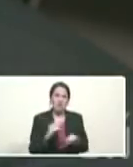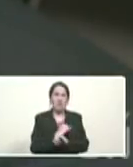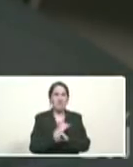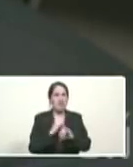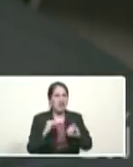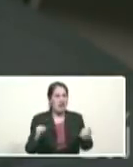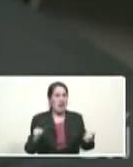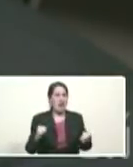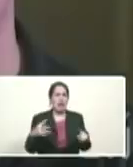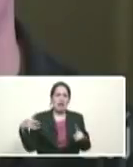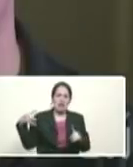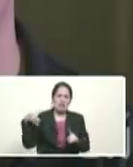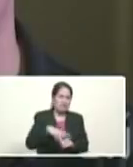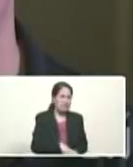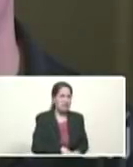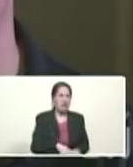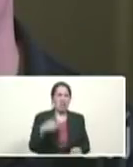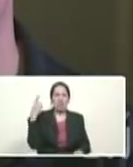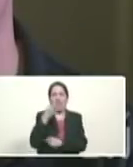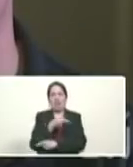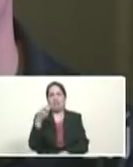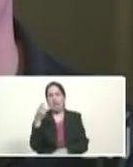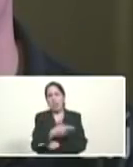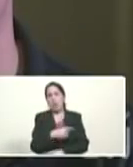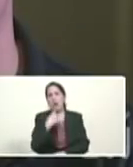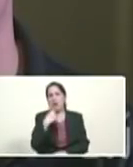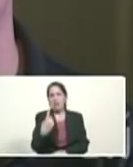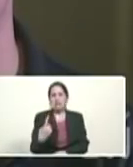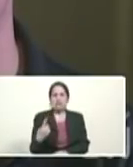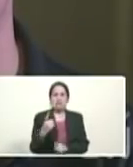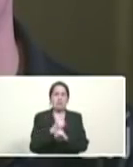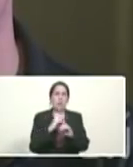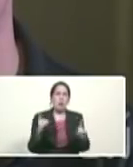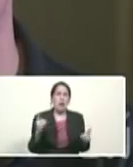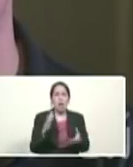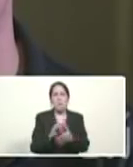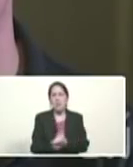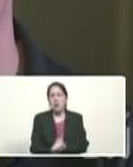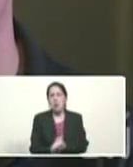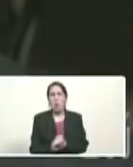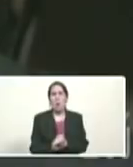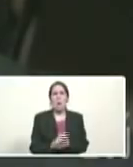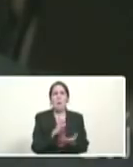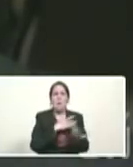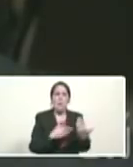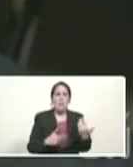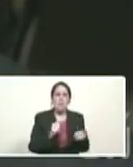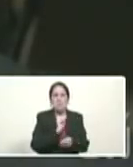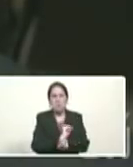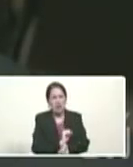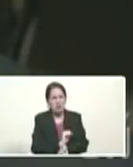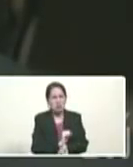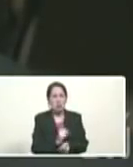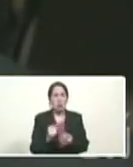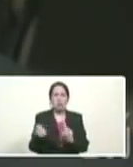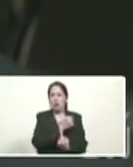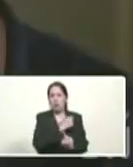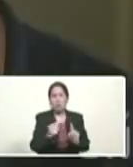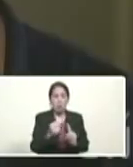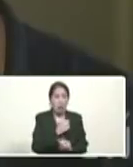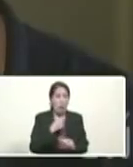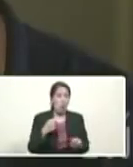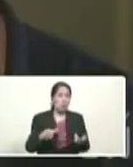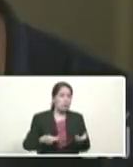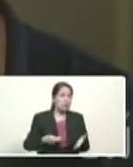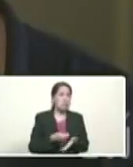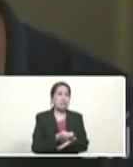esta tiranía que se disfraza de democracia tenemos amigos que están presos torturados esto fue una decisión difícil no les